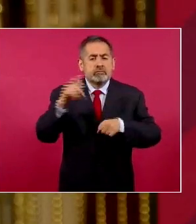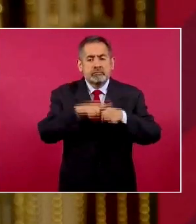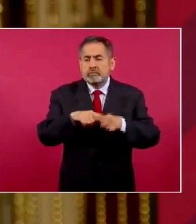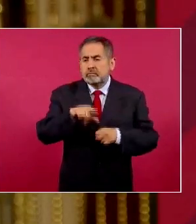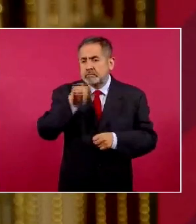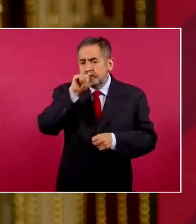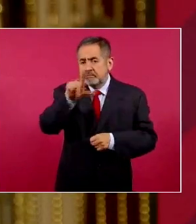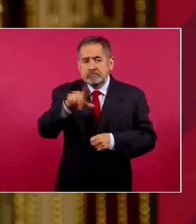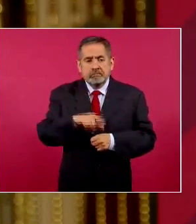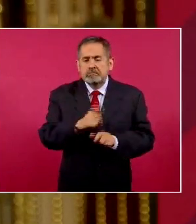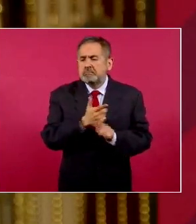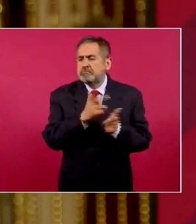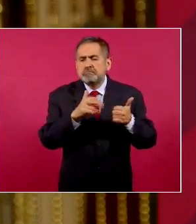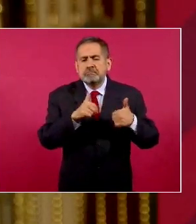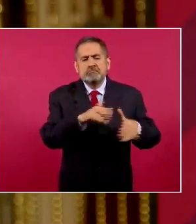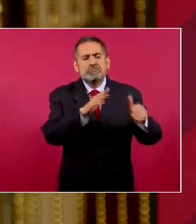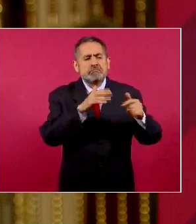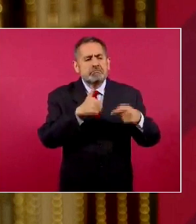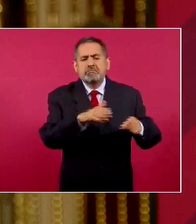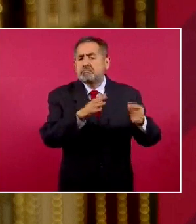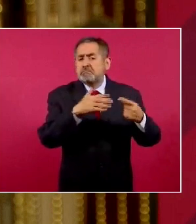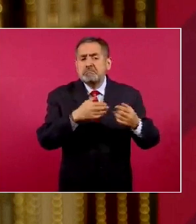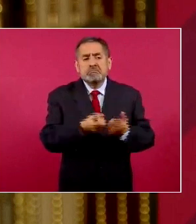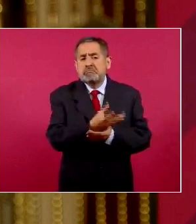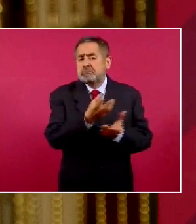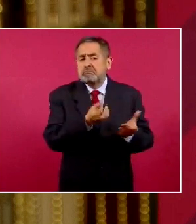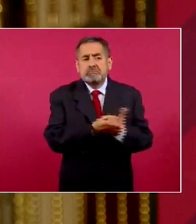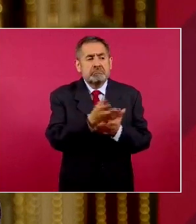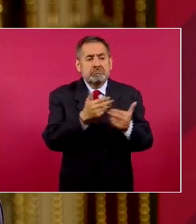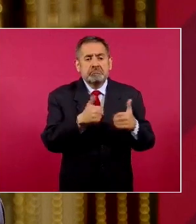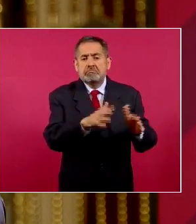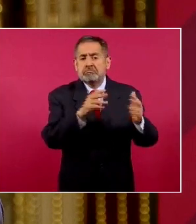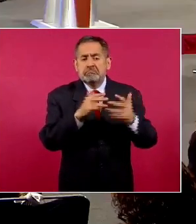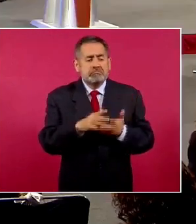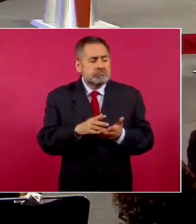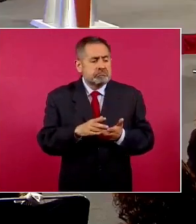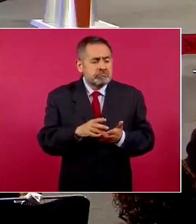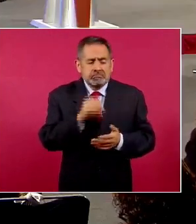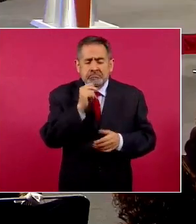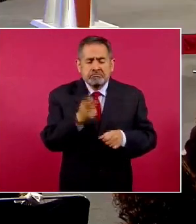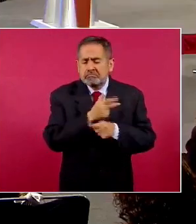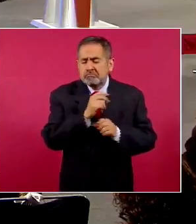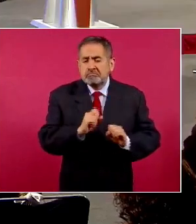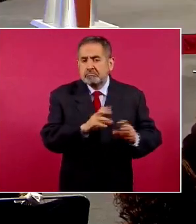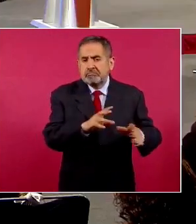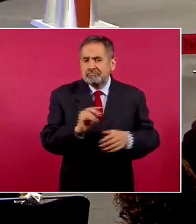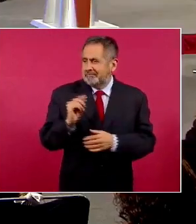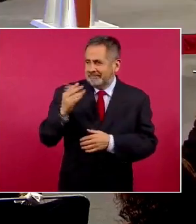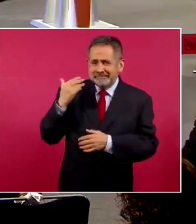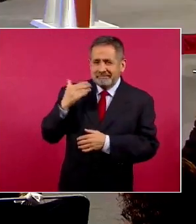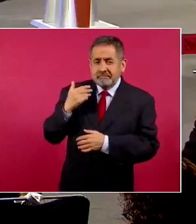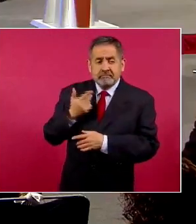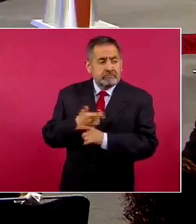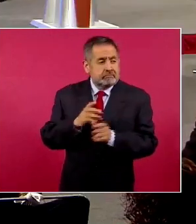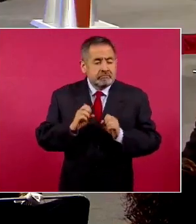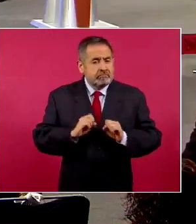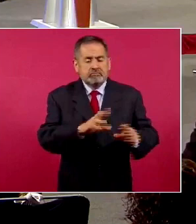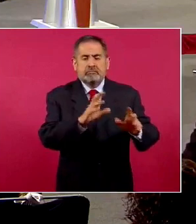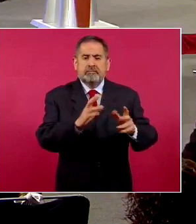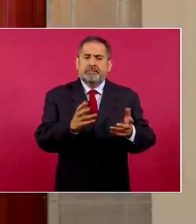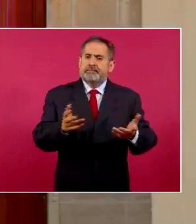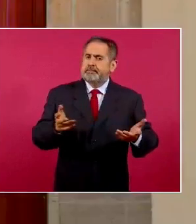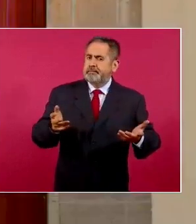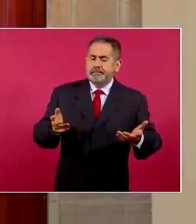Jalisco y en el último proceso fue hace unos días, y como se nos instruyó en